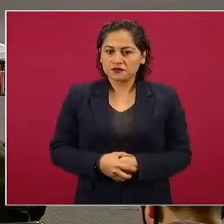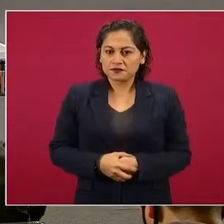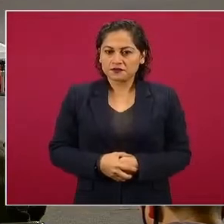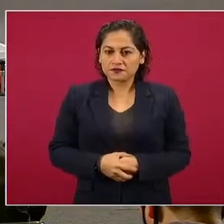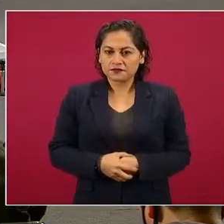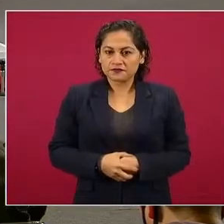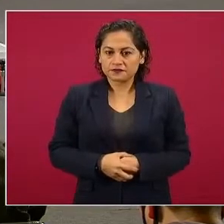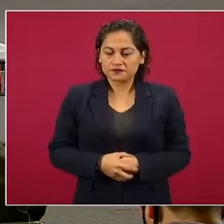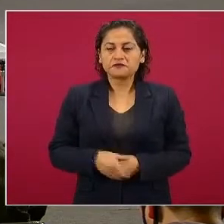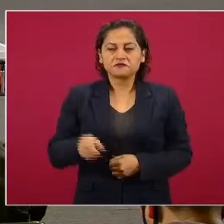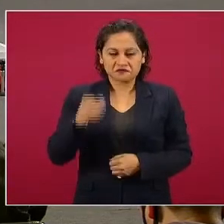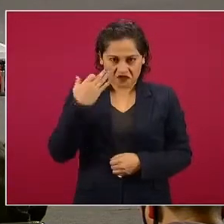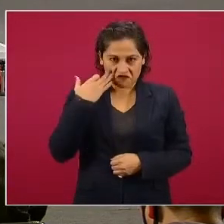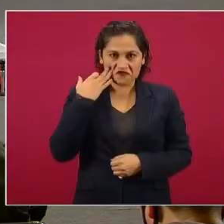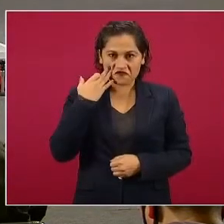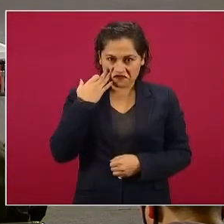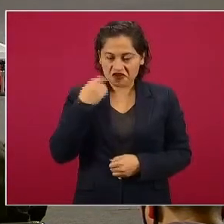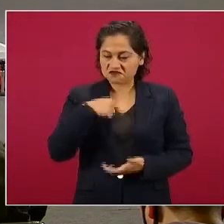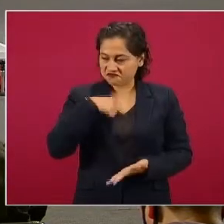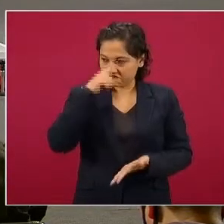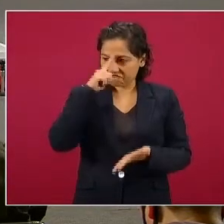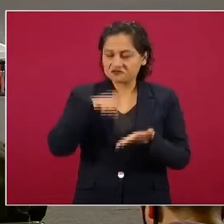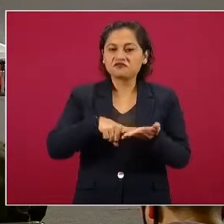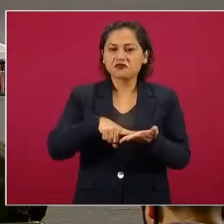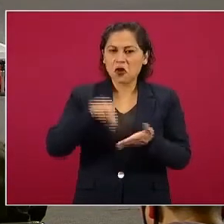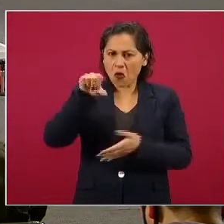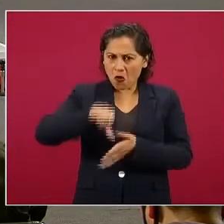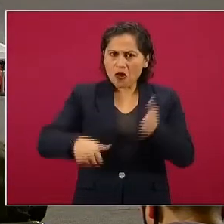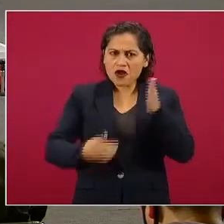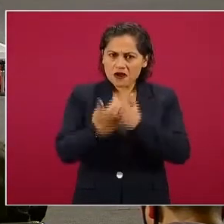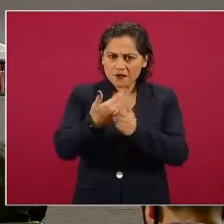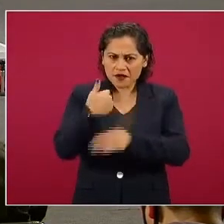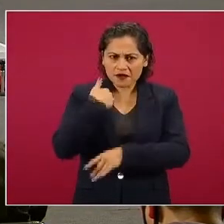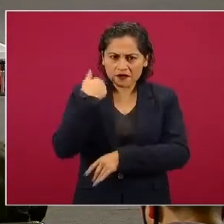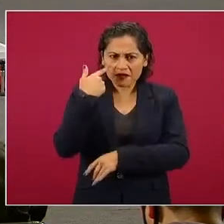Yo creo que es en Facebook. Lo vi hoy en la mañana.